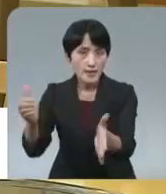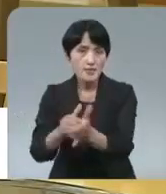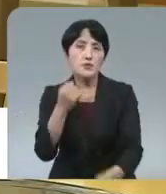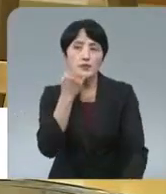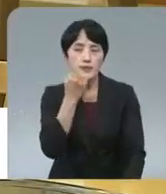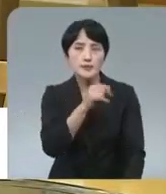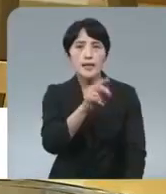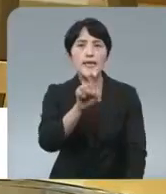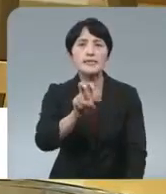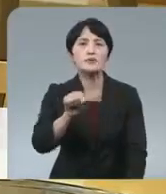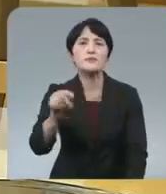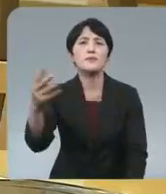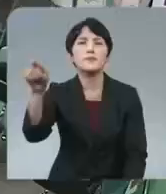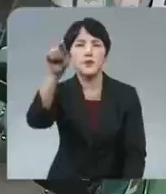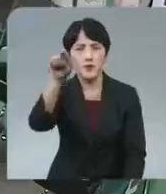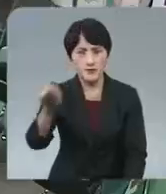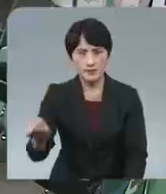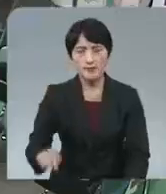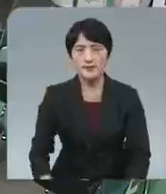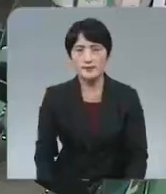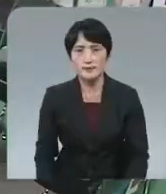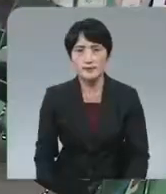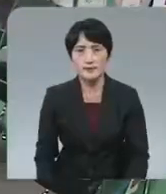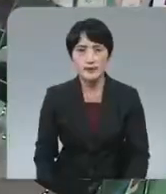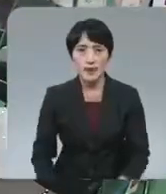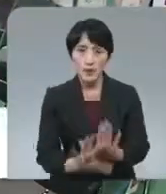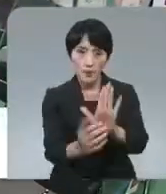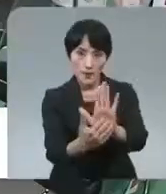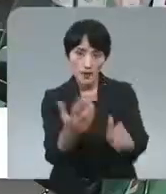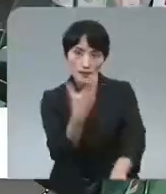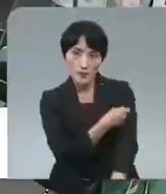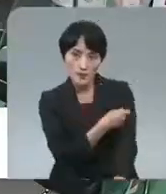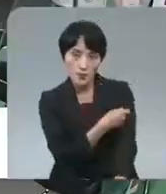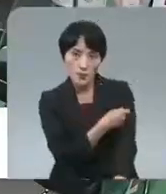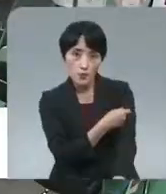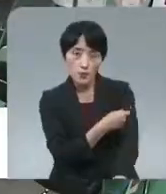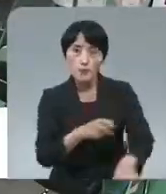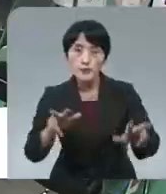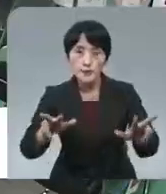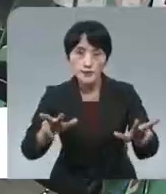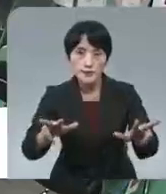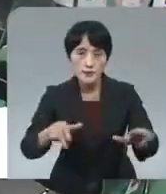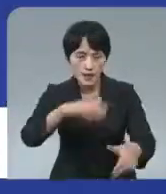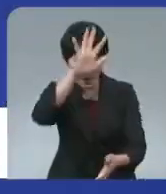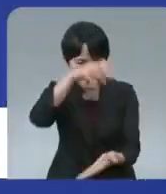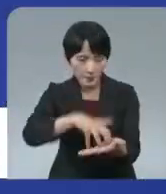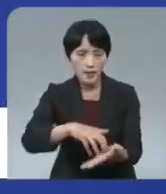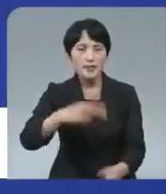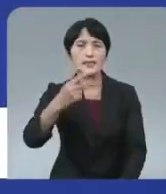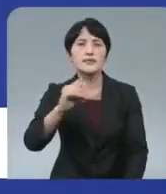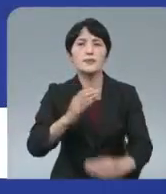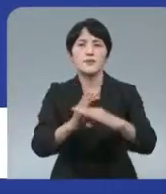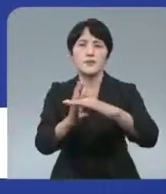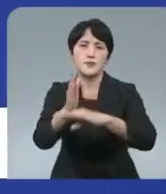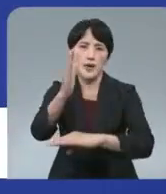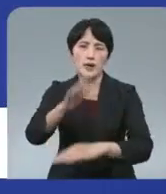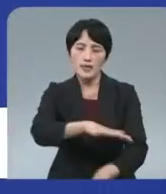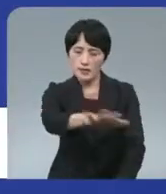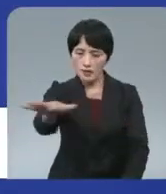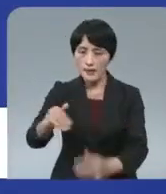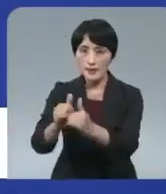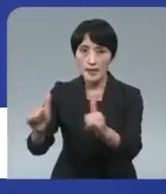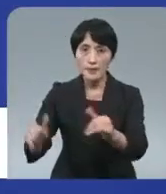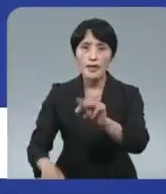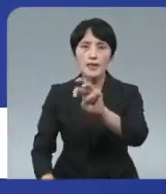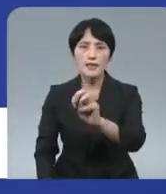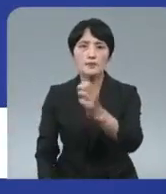alcanzó un 39 por ciento de la población surcoreana mientras que 7,2 millones ya han completado la pauta por otra